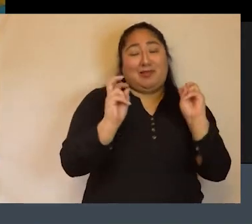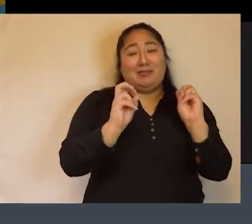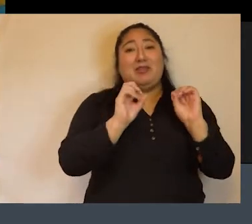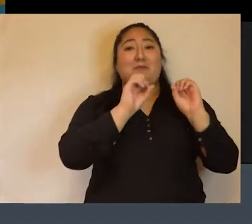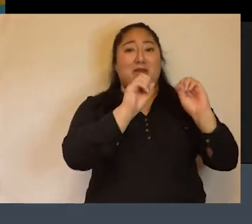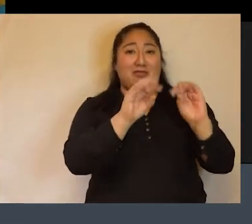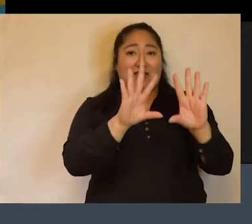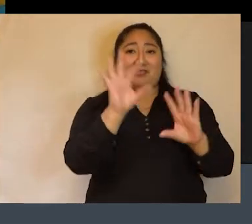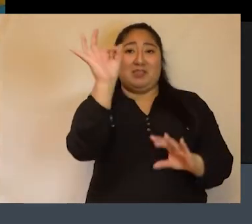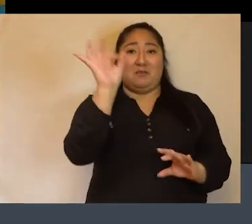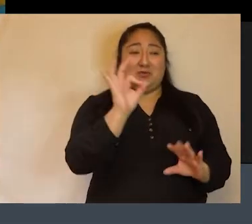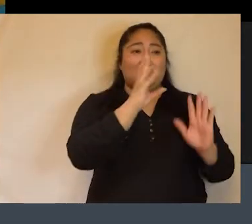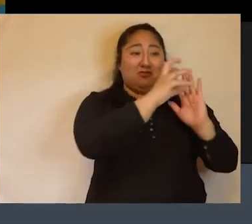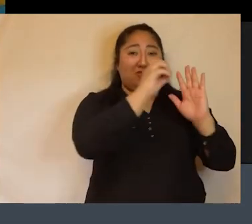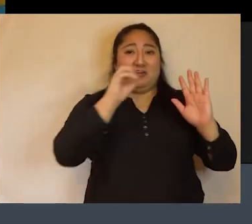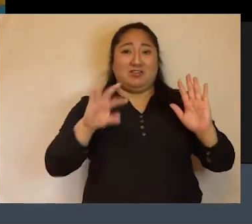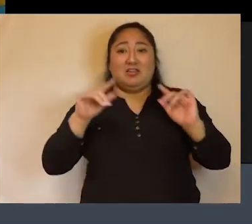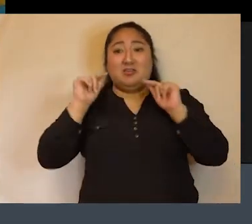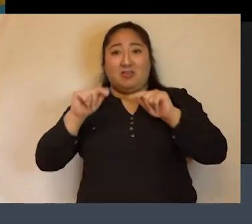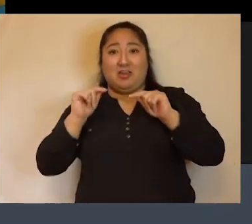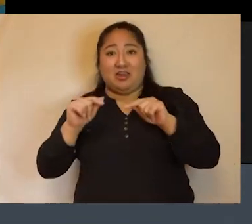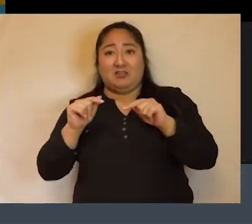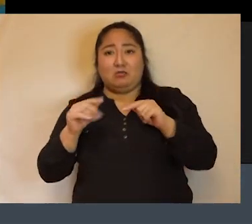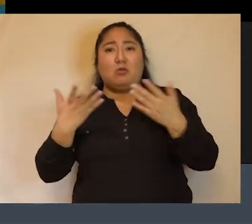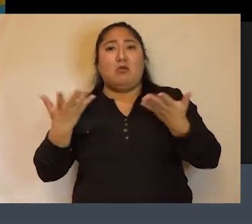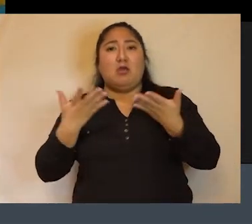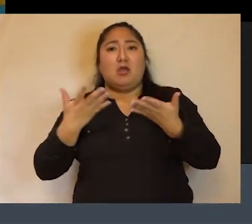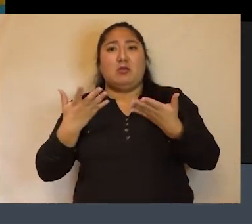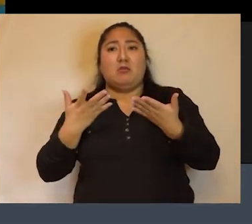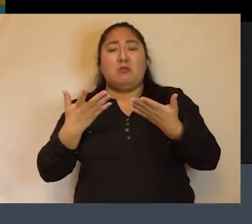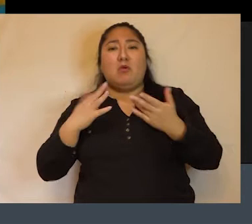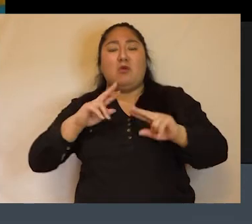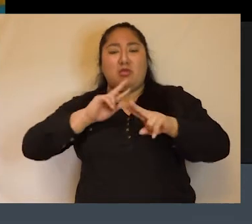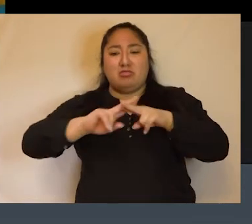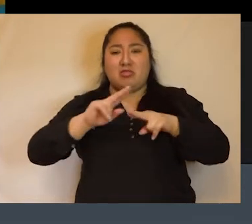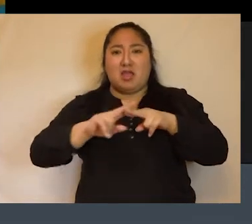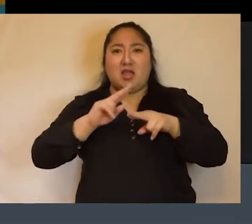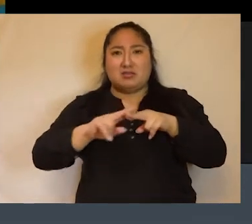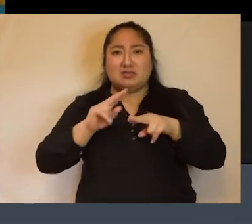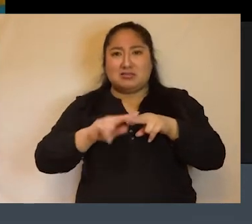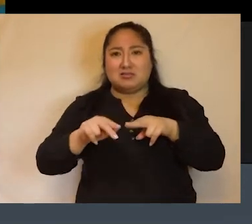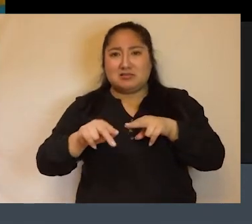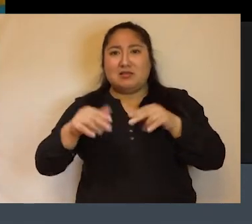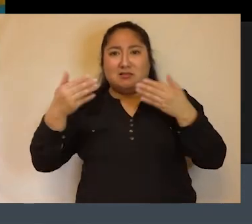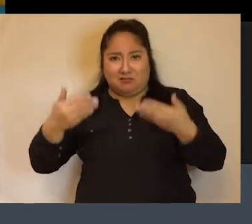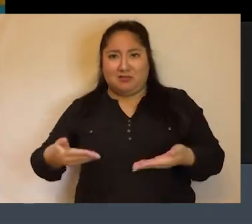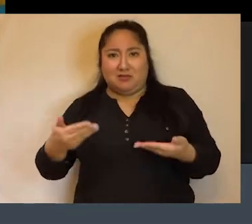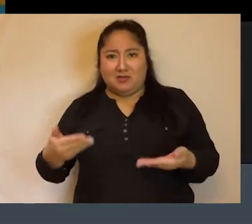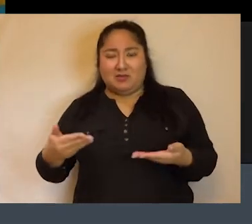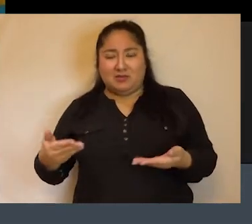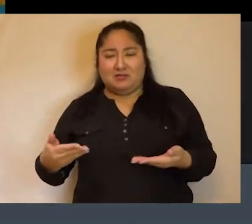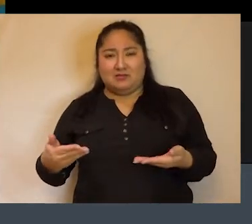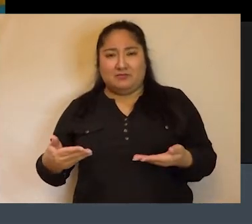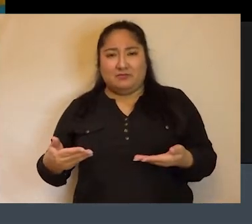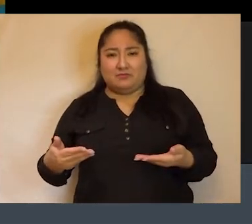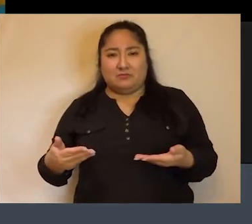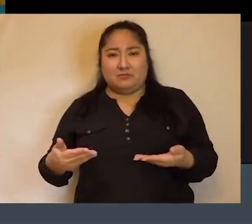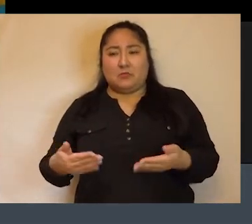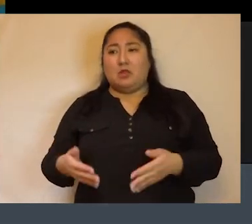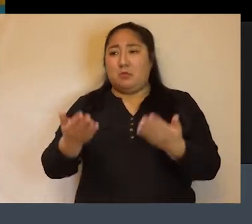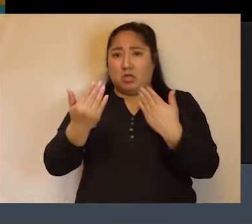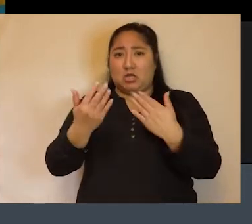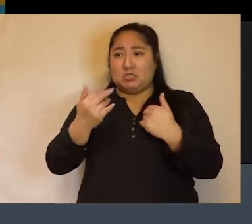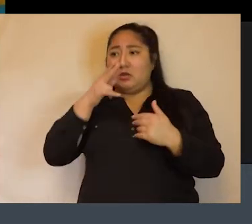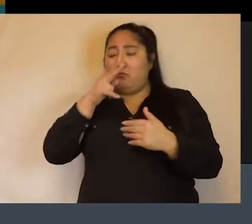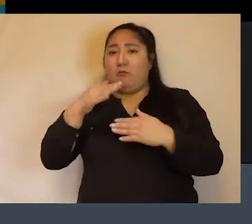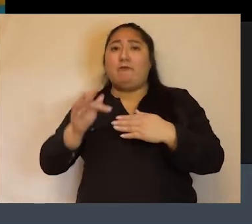del 10% ha aparecido como una forma de sustentar su consumo presente, sacrificando obviamente